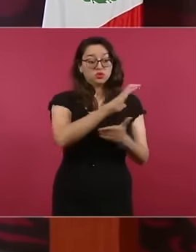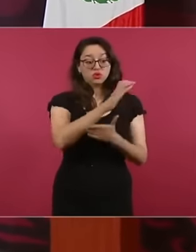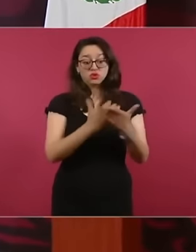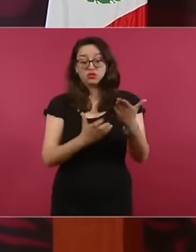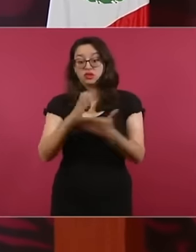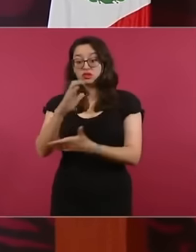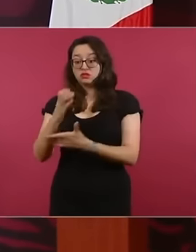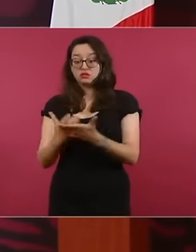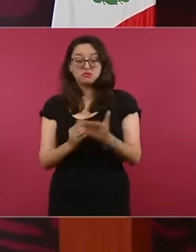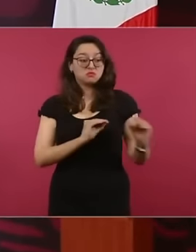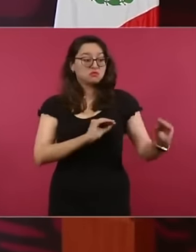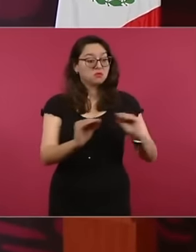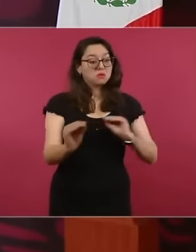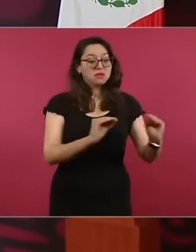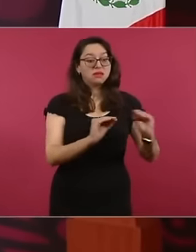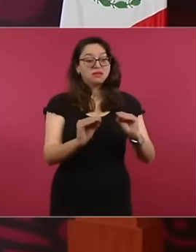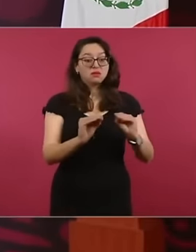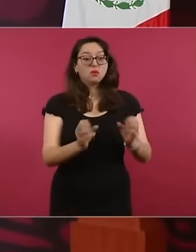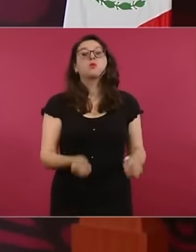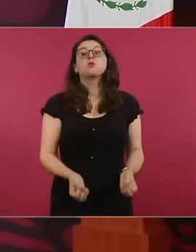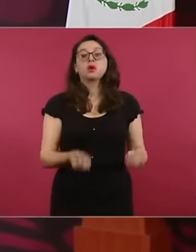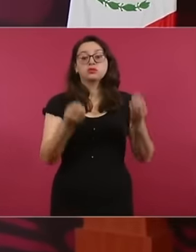107, no hay inversión.